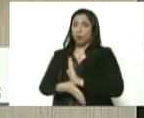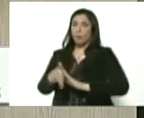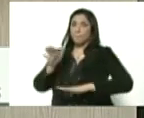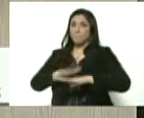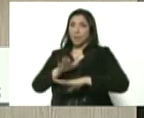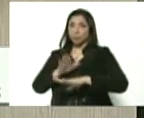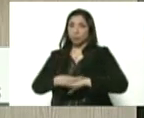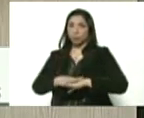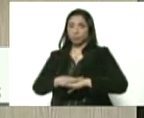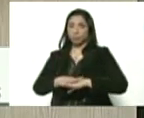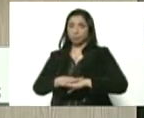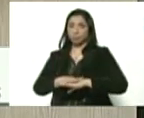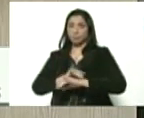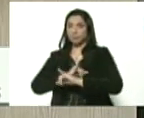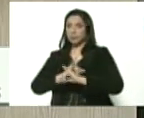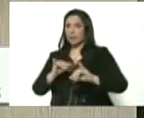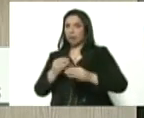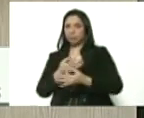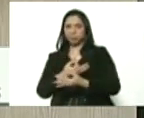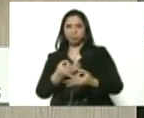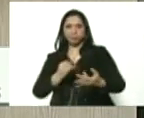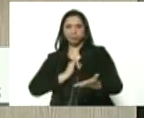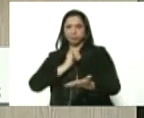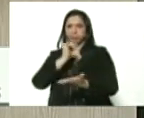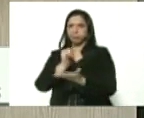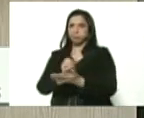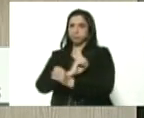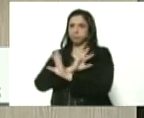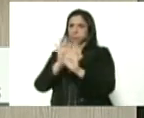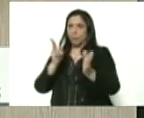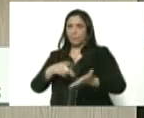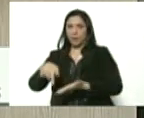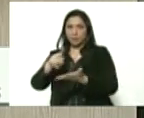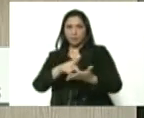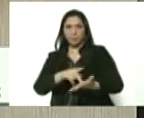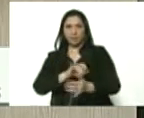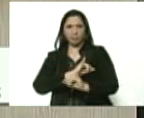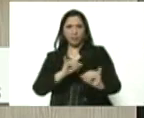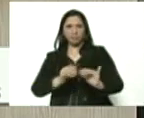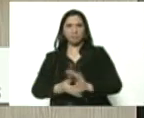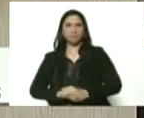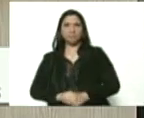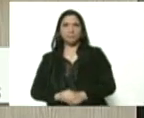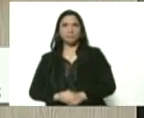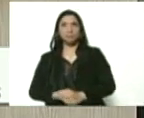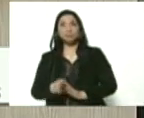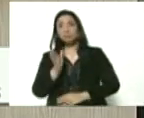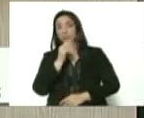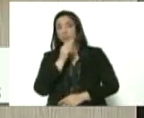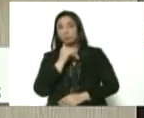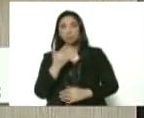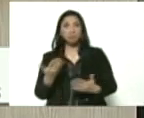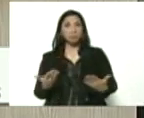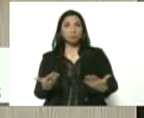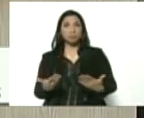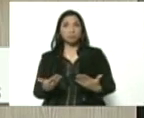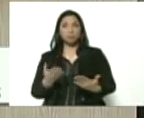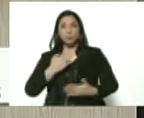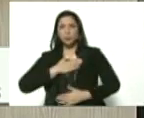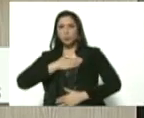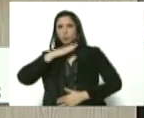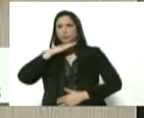que se le atribuyen y que ya está perfectamente claro que participaron en ella. Como no tenían